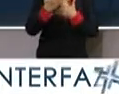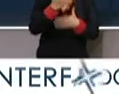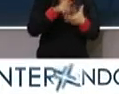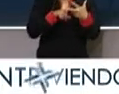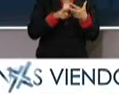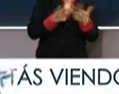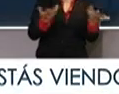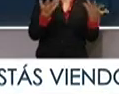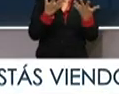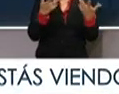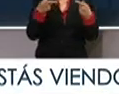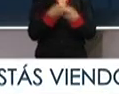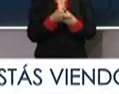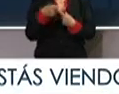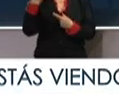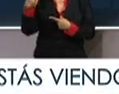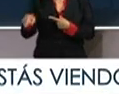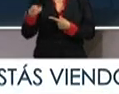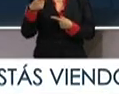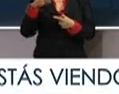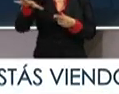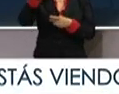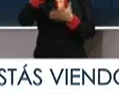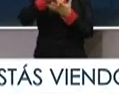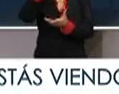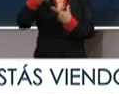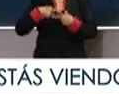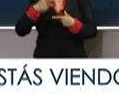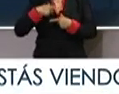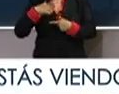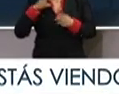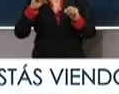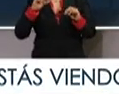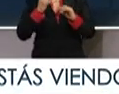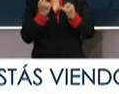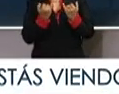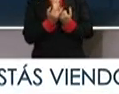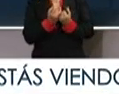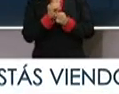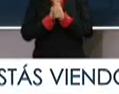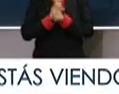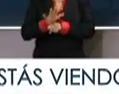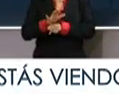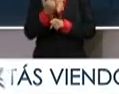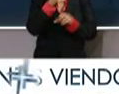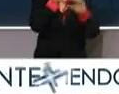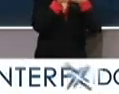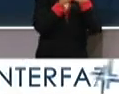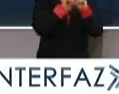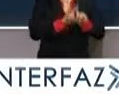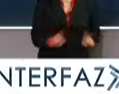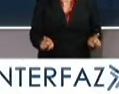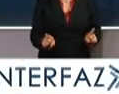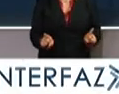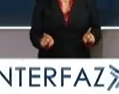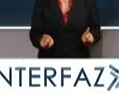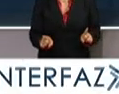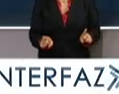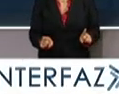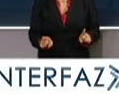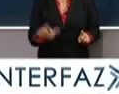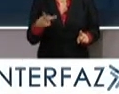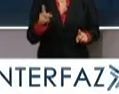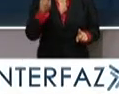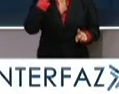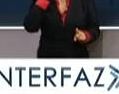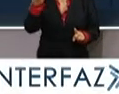inicial que tiene el común de las personas. No es lo mismo información que comunicación. Y sin